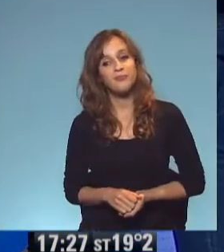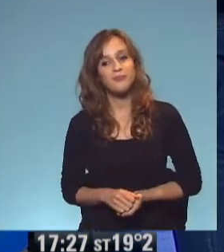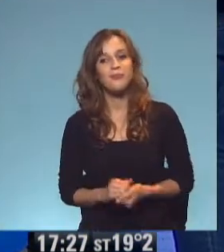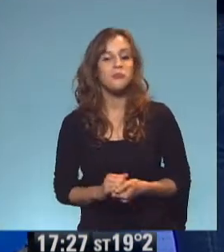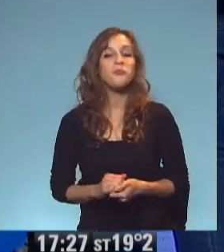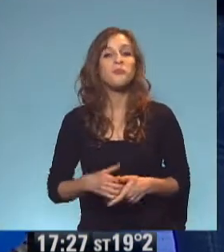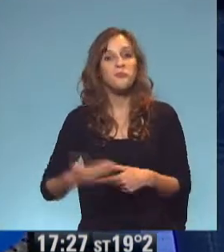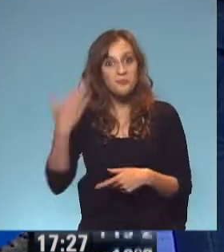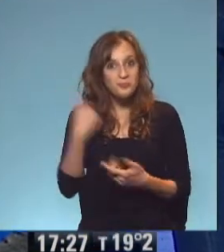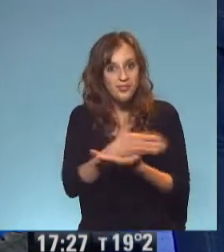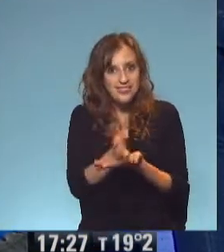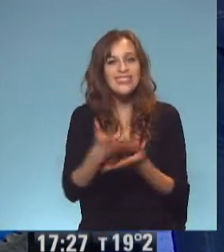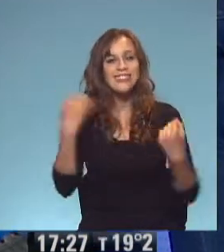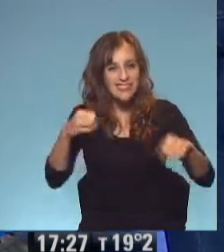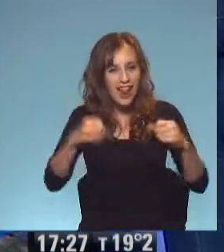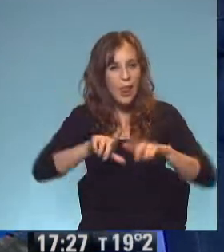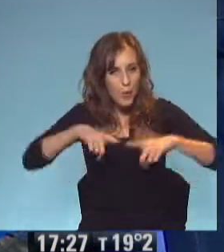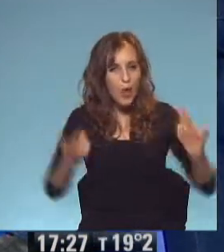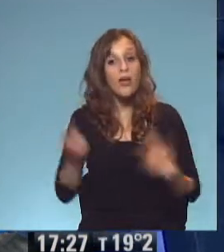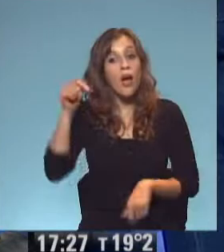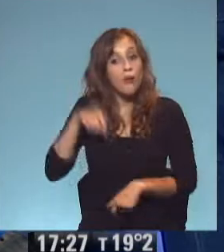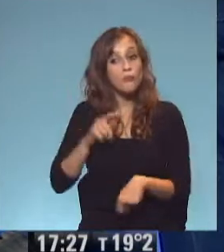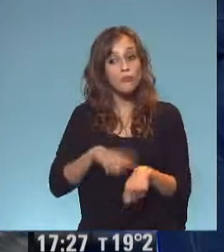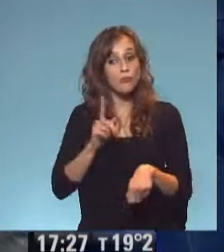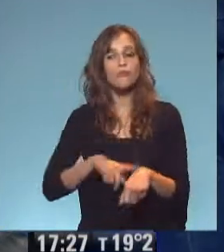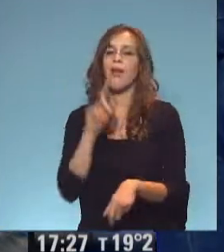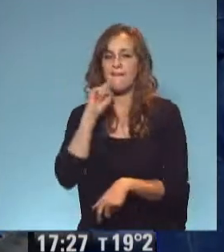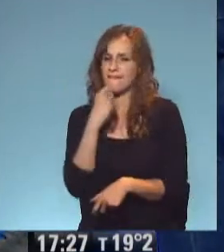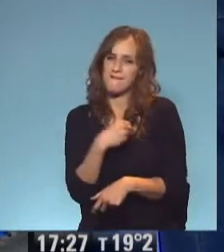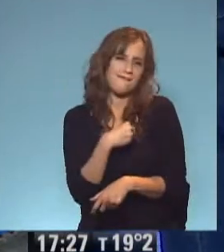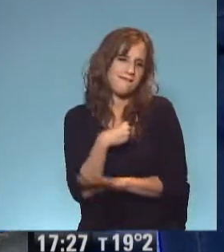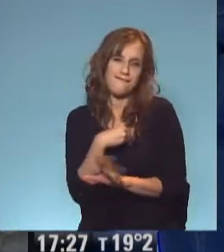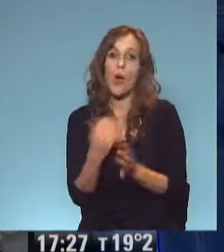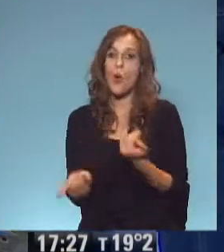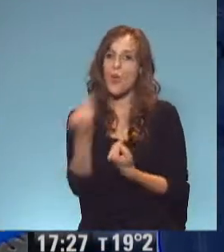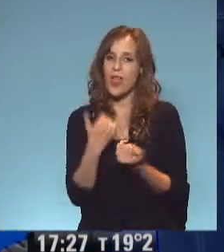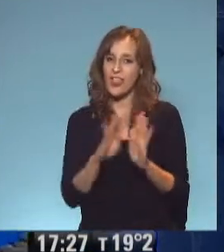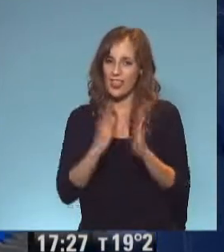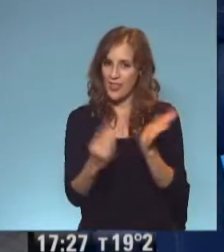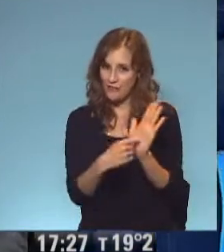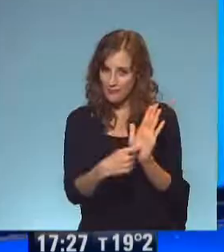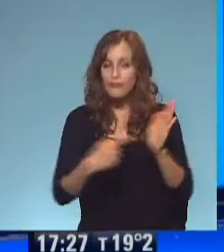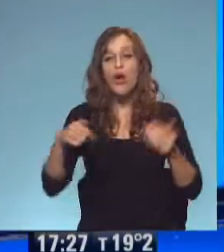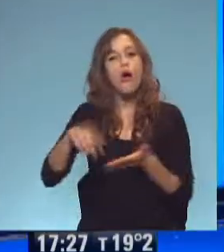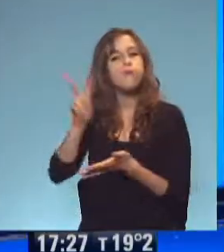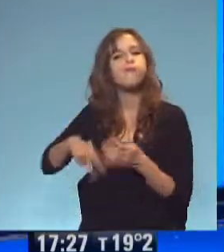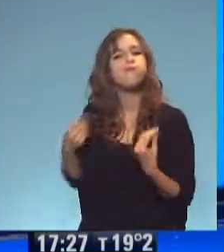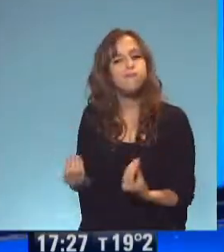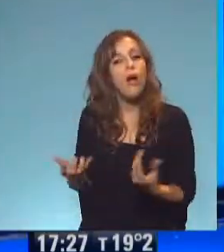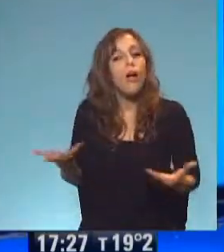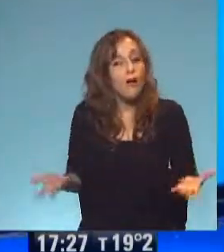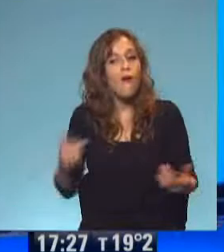veníamos en prácticas del lenguaje y ahora llegó nuestro momento favorito, que es el cuento. ¿Qué nos vas a leer hoy, señor Ro? Ahí está, hoy